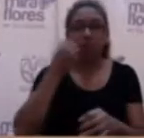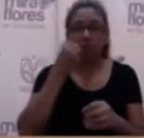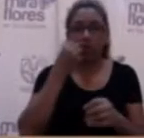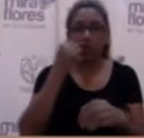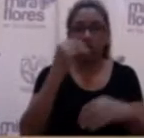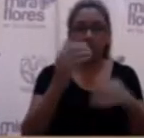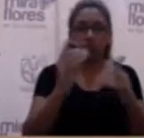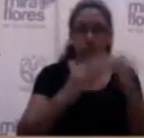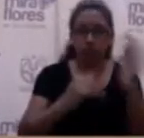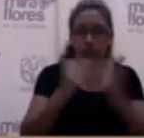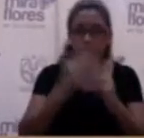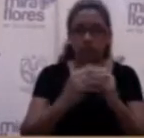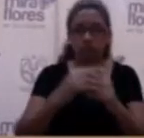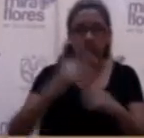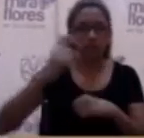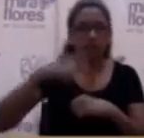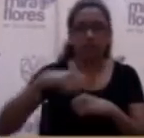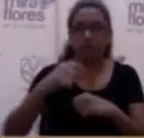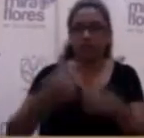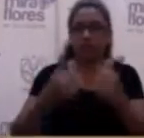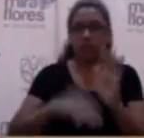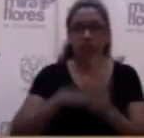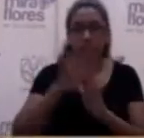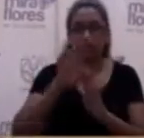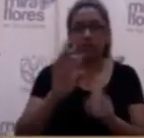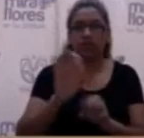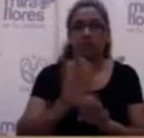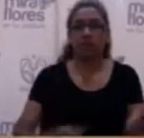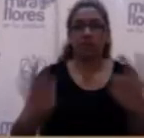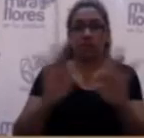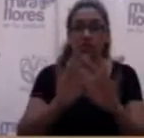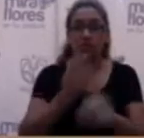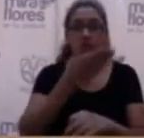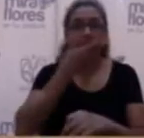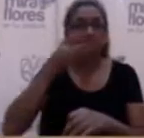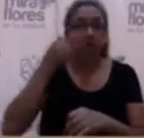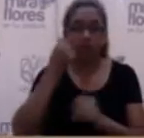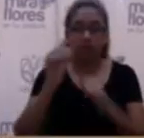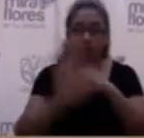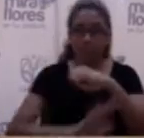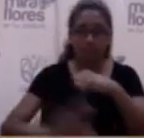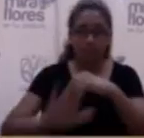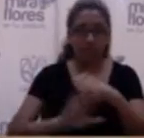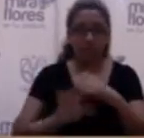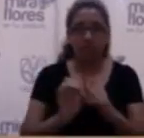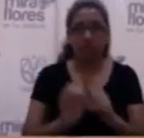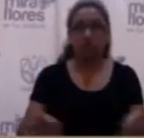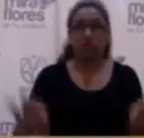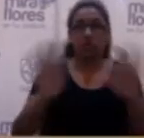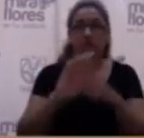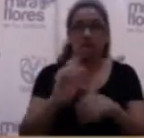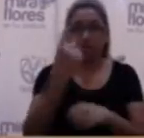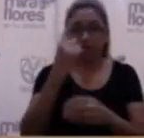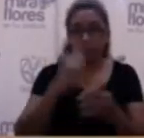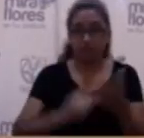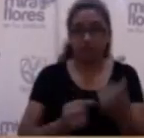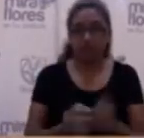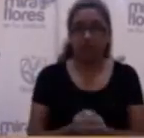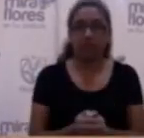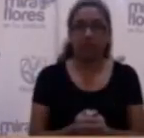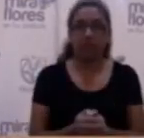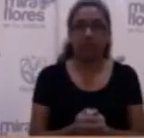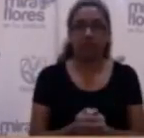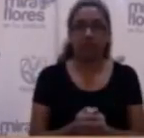obras más necesarias. Por ello se denominó mejoramiento básico, con el término básico como agregado por primera